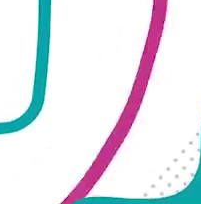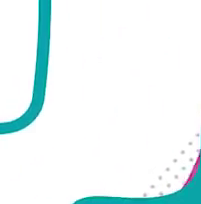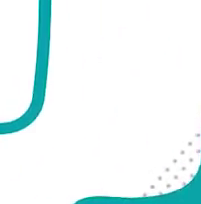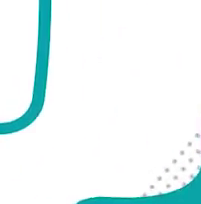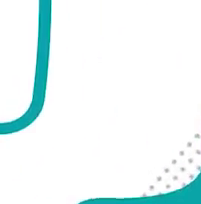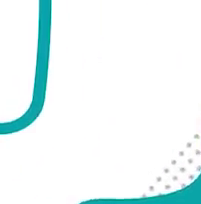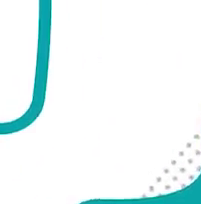¡Gracias! ¡Gracias!